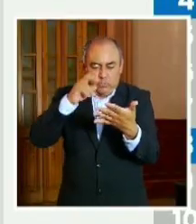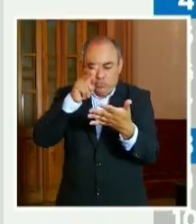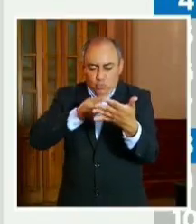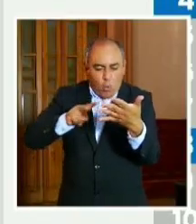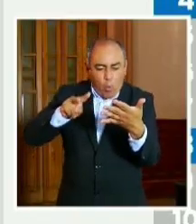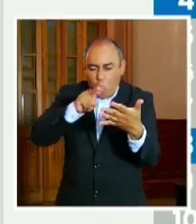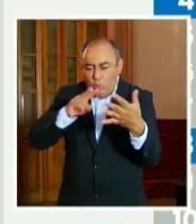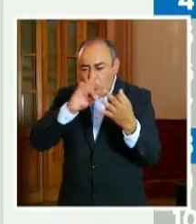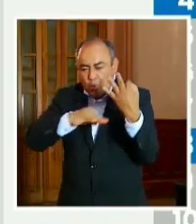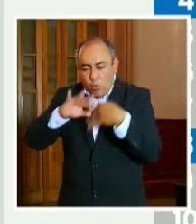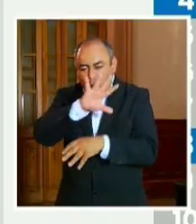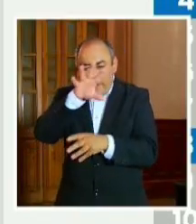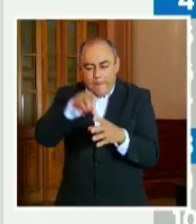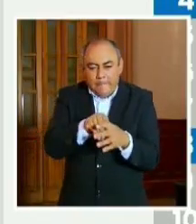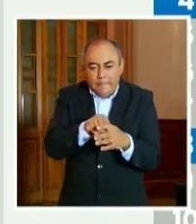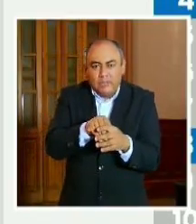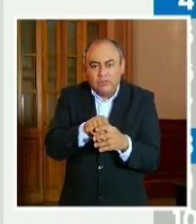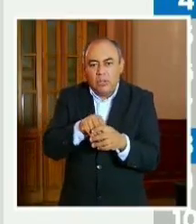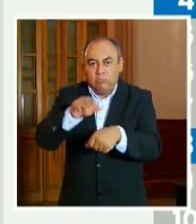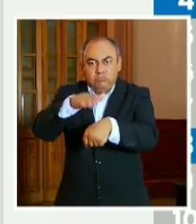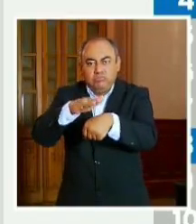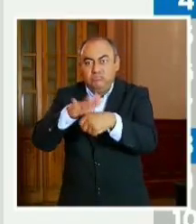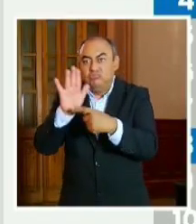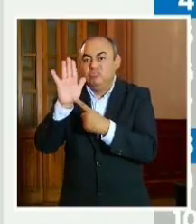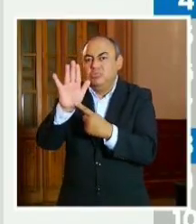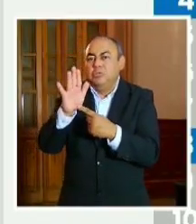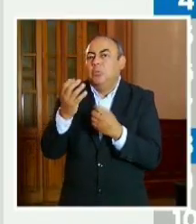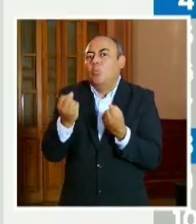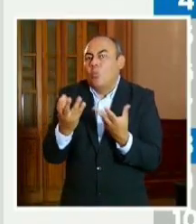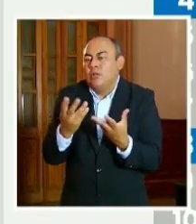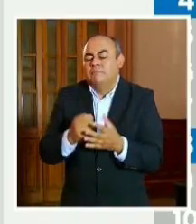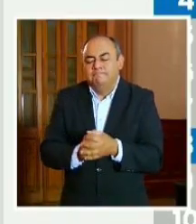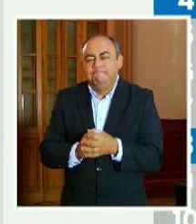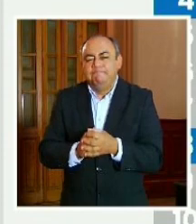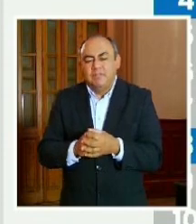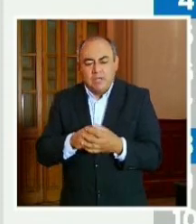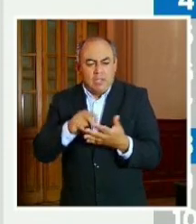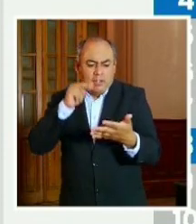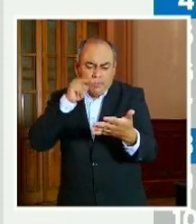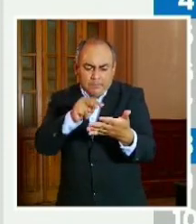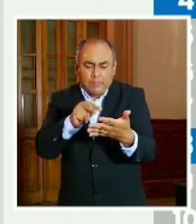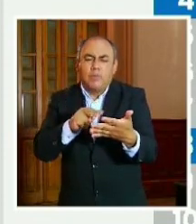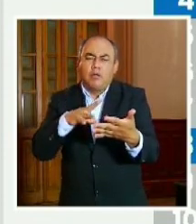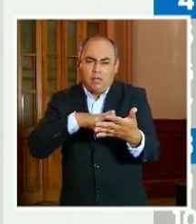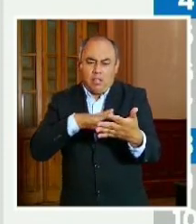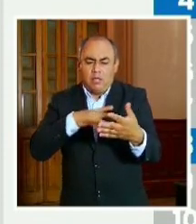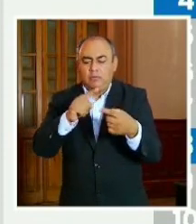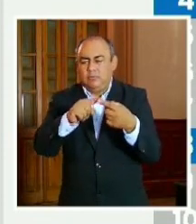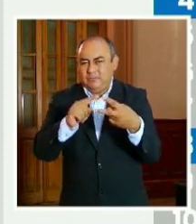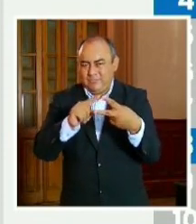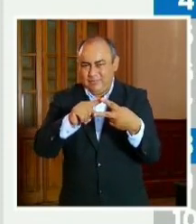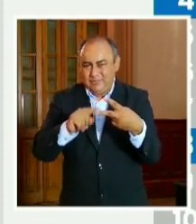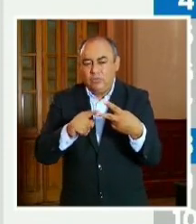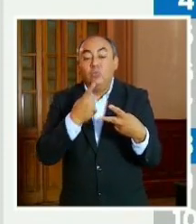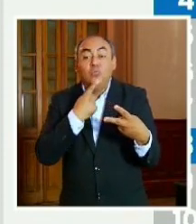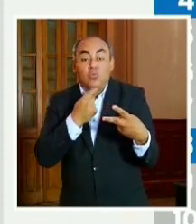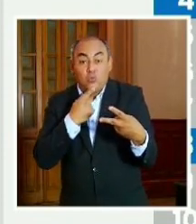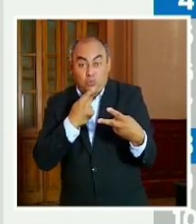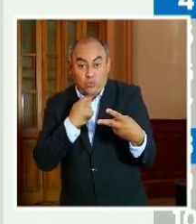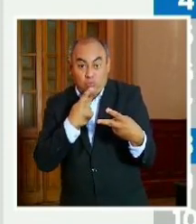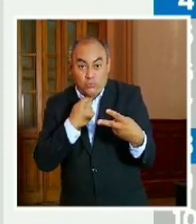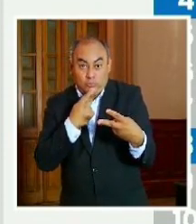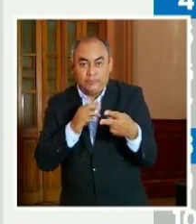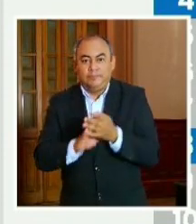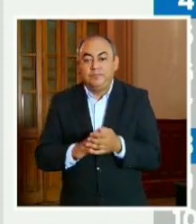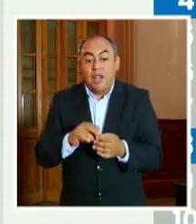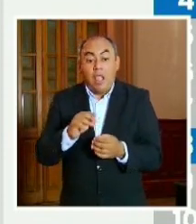semáforo observamos que continuamos con estos 2 indicadores en color rojo, el promedio de